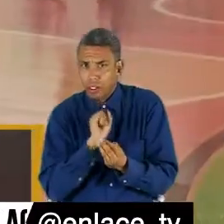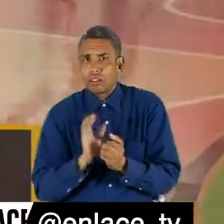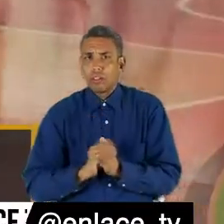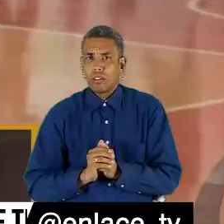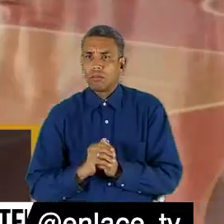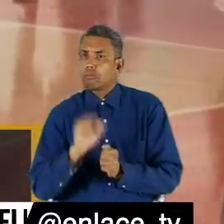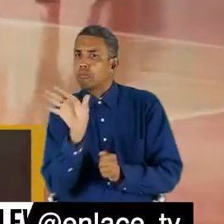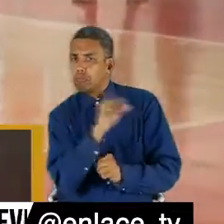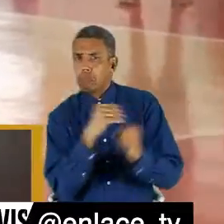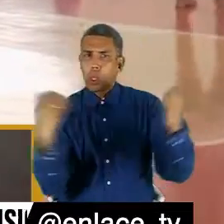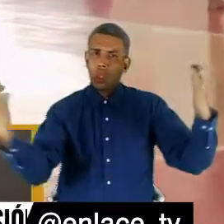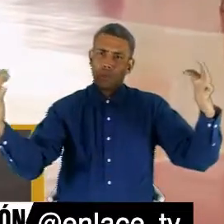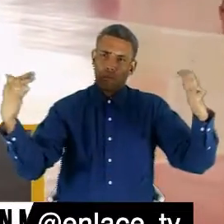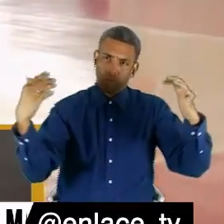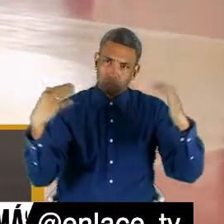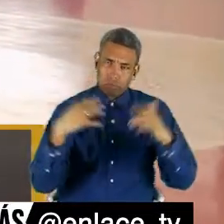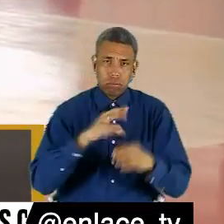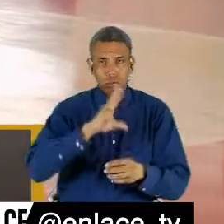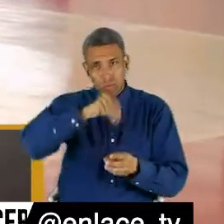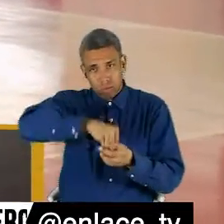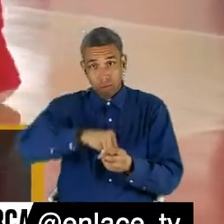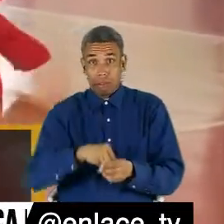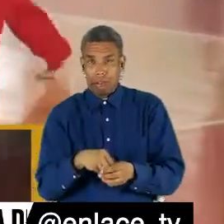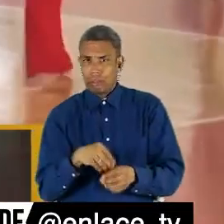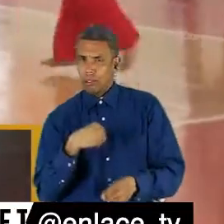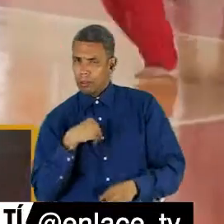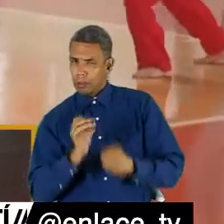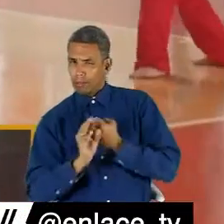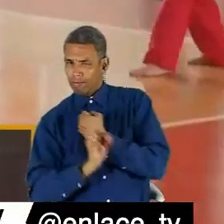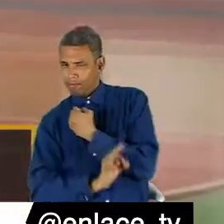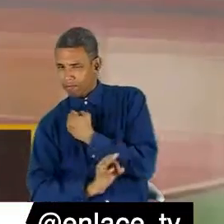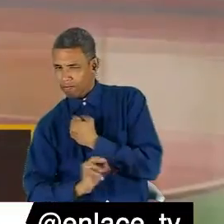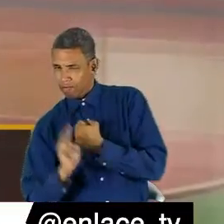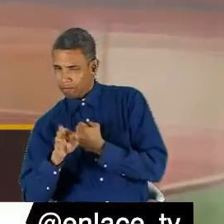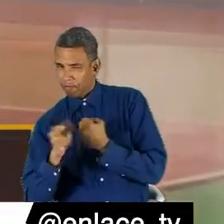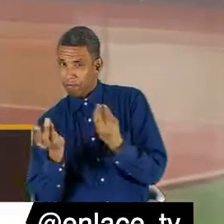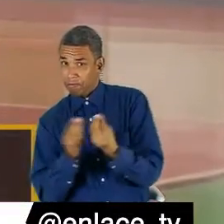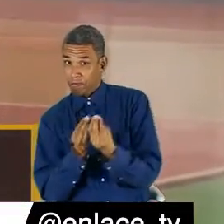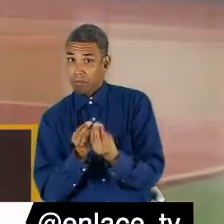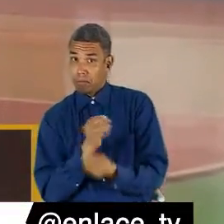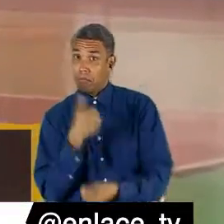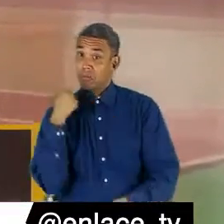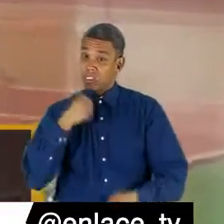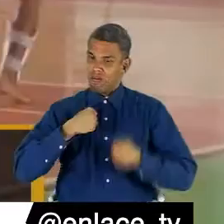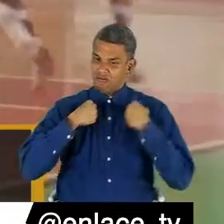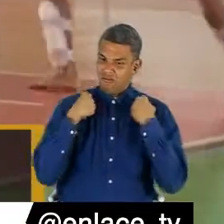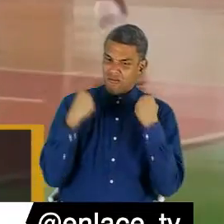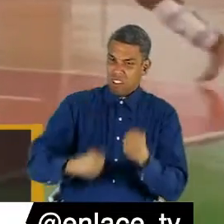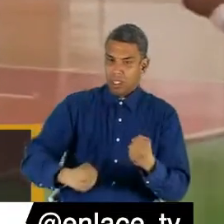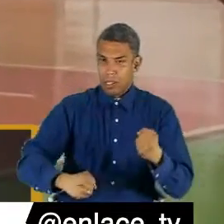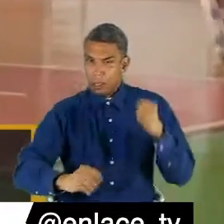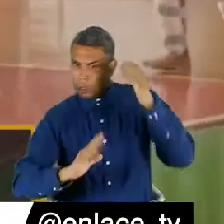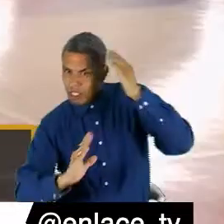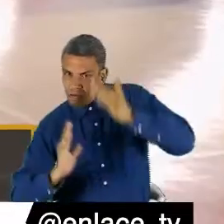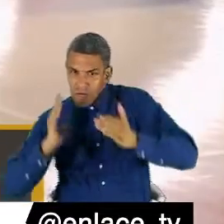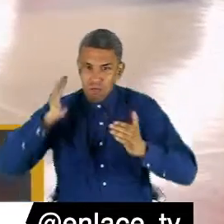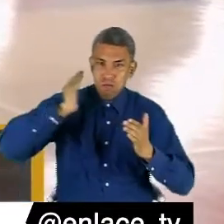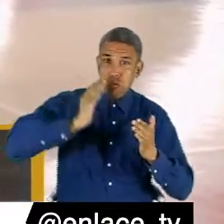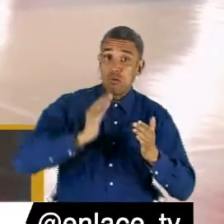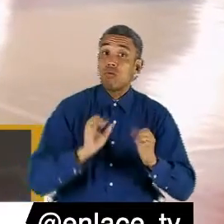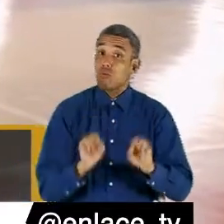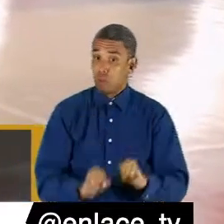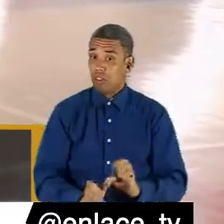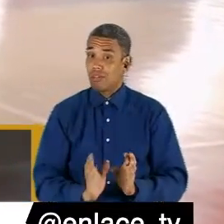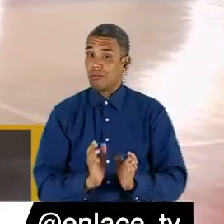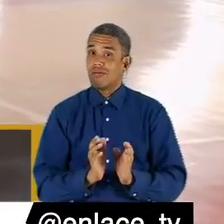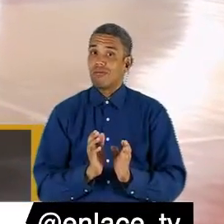deportistas. Tenemos una selección fuerte. Pues venimos trabajando para dar excelentes resultados